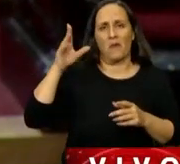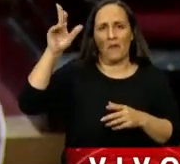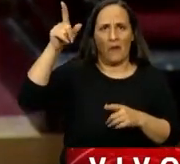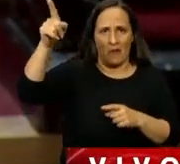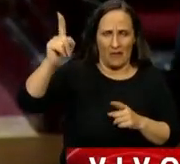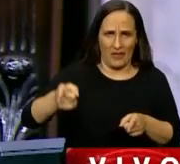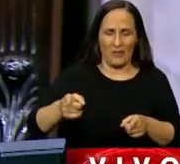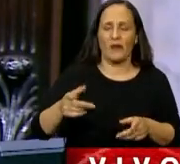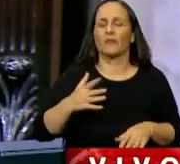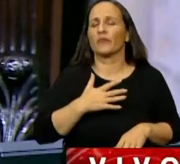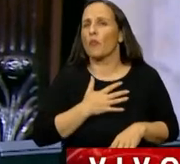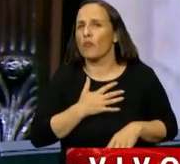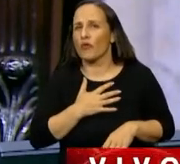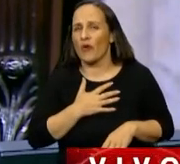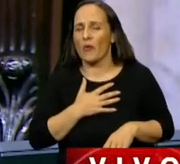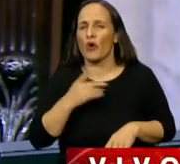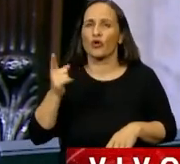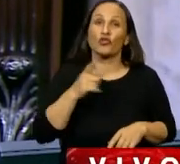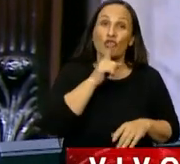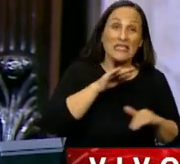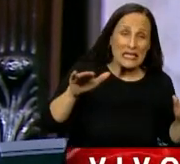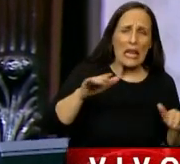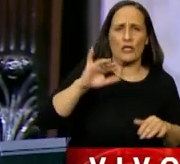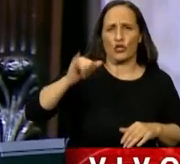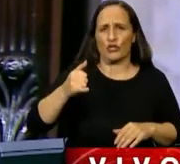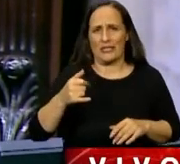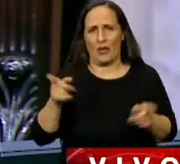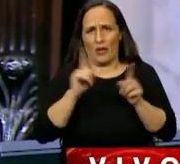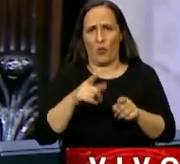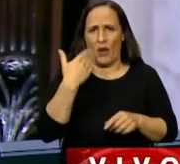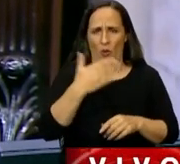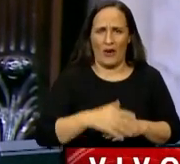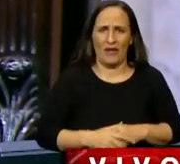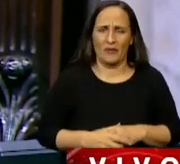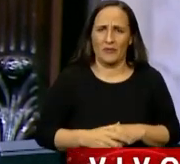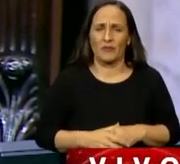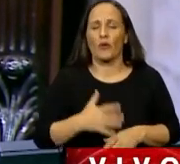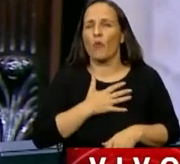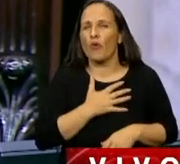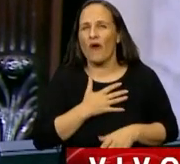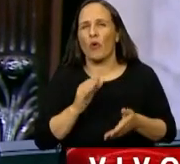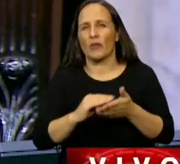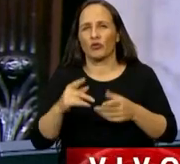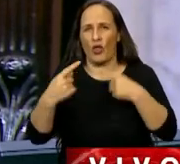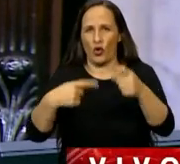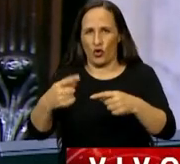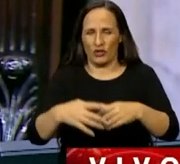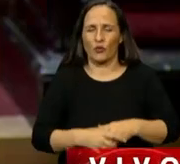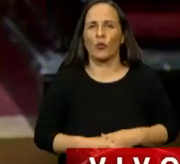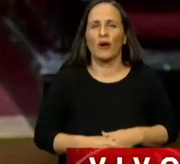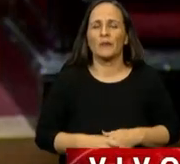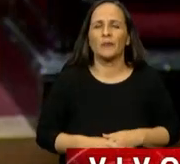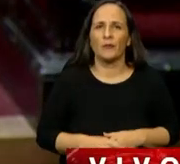Por favor, así termina el diputado. Cuando haya silencio voy a hablar. Con la sanción, diputado, continúe. La